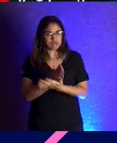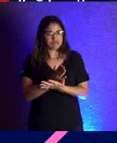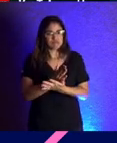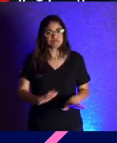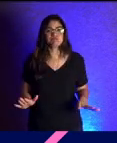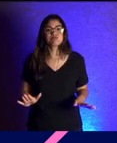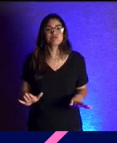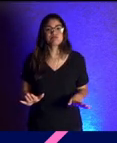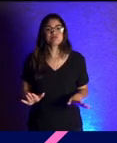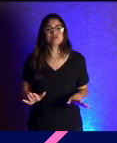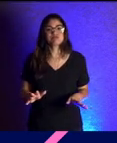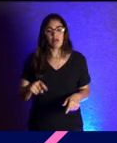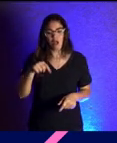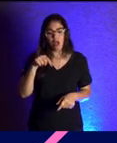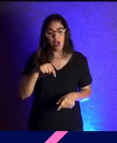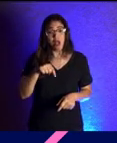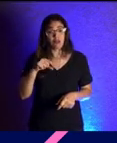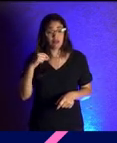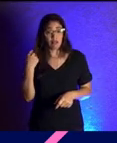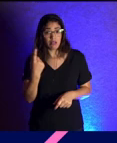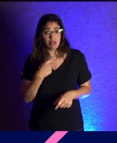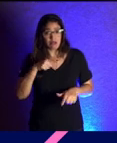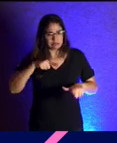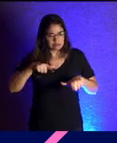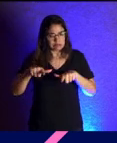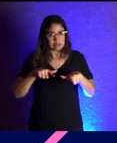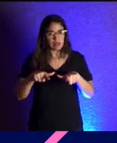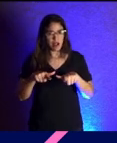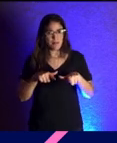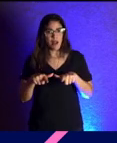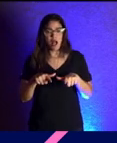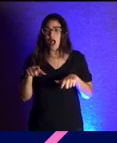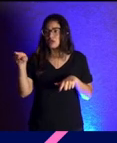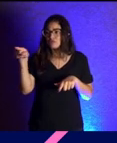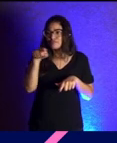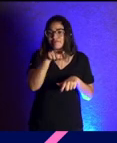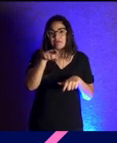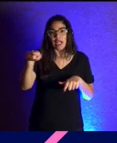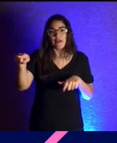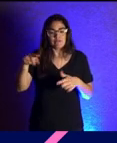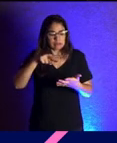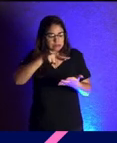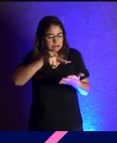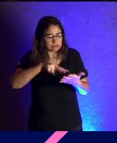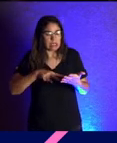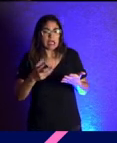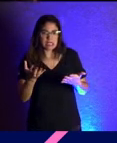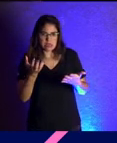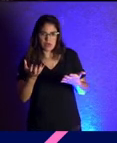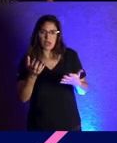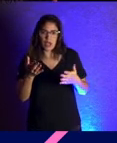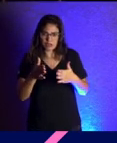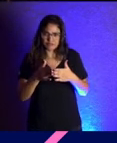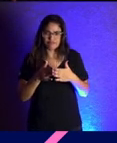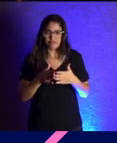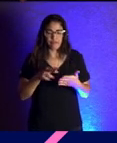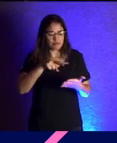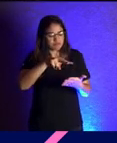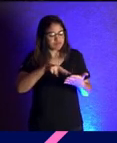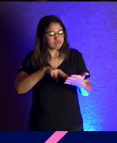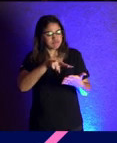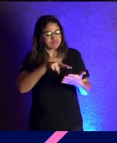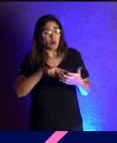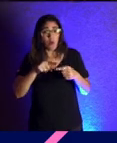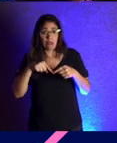invito a que los lean esta forma de nota entonces por ejemplo entraremos ya que se puede